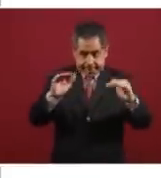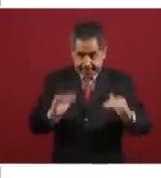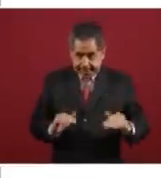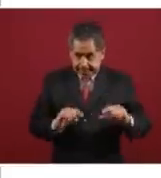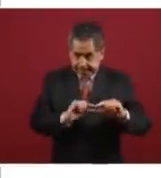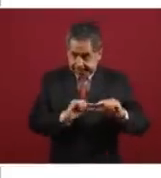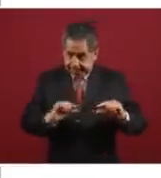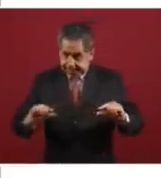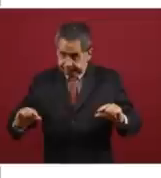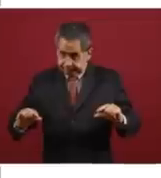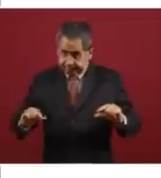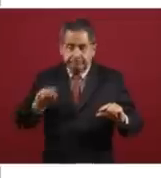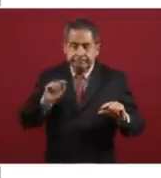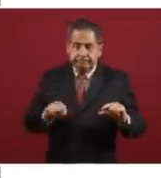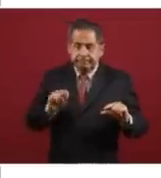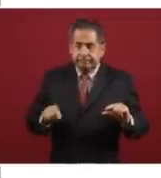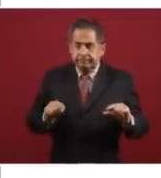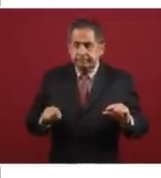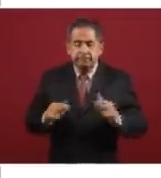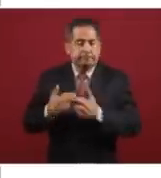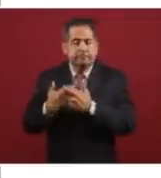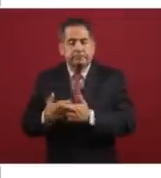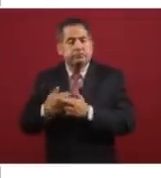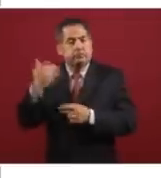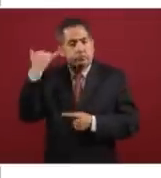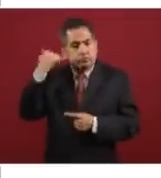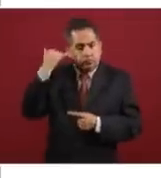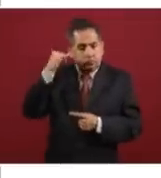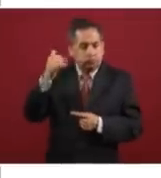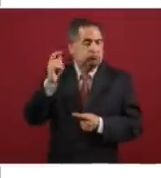que son los que tienen un superávit: Yucatán